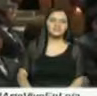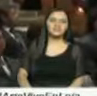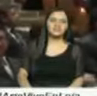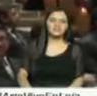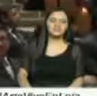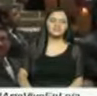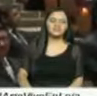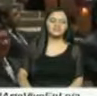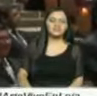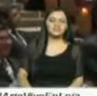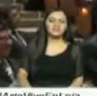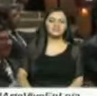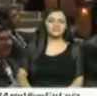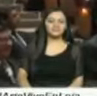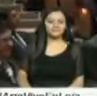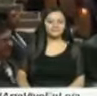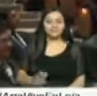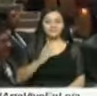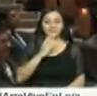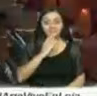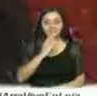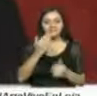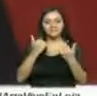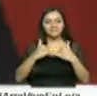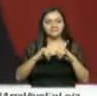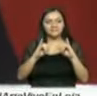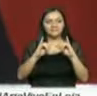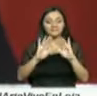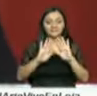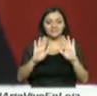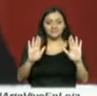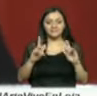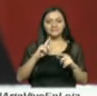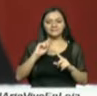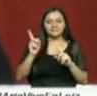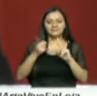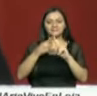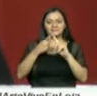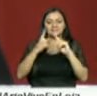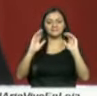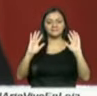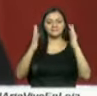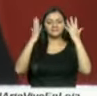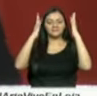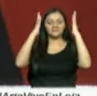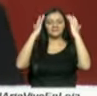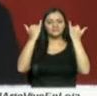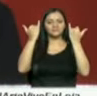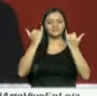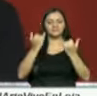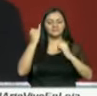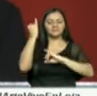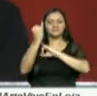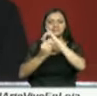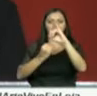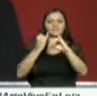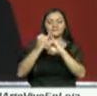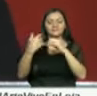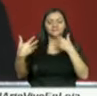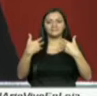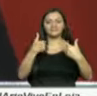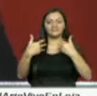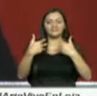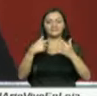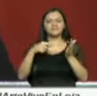Bueno, y a continuación, el primer Festival Internacional de Artes